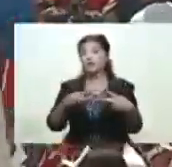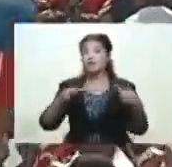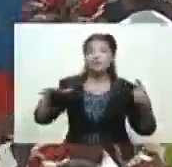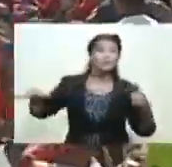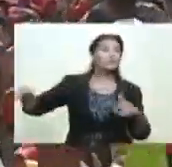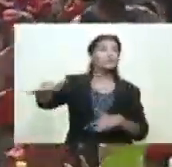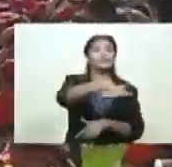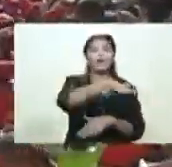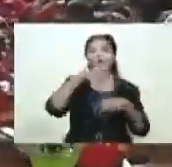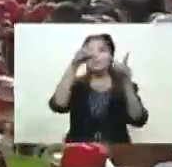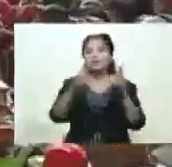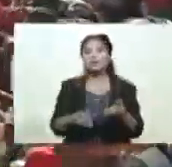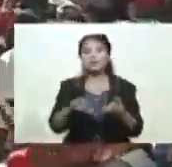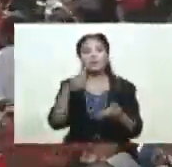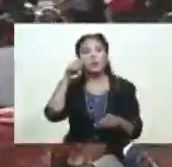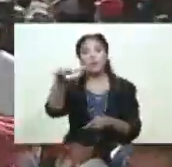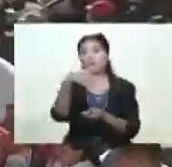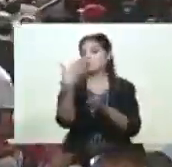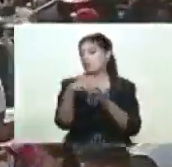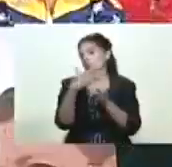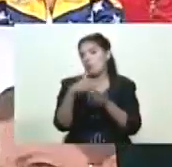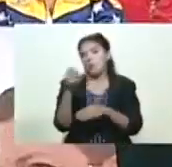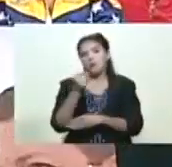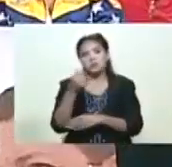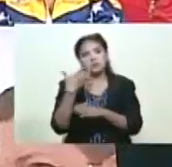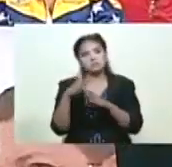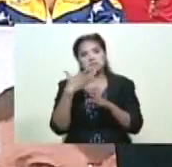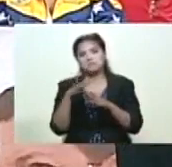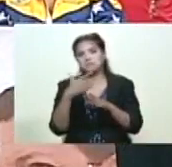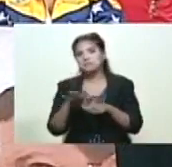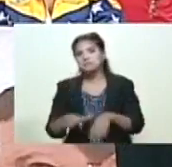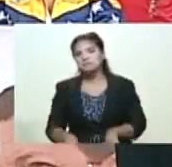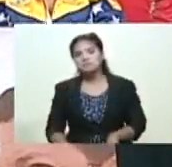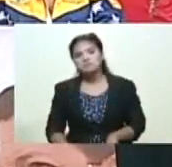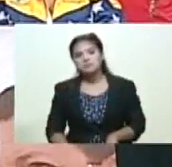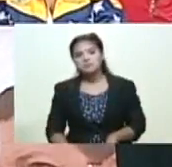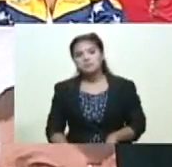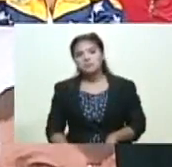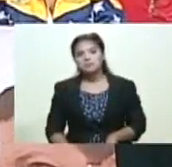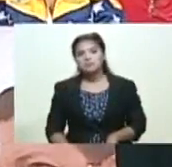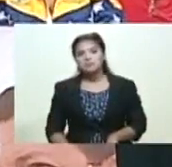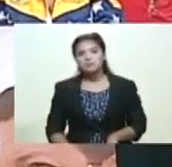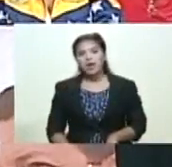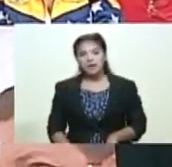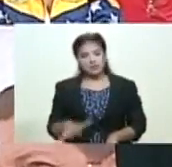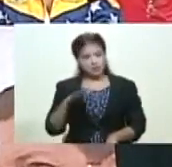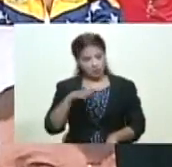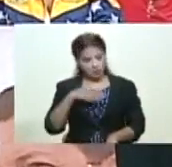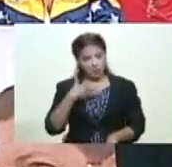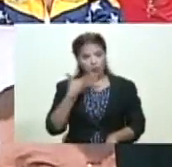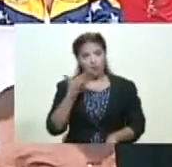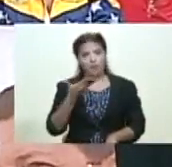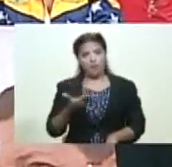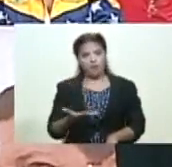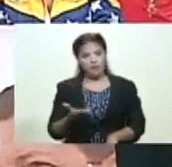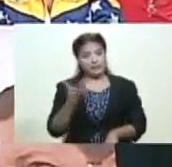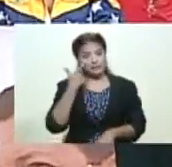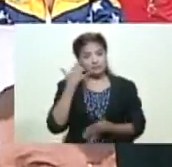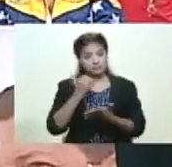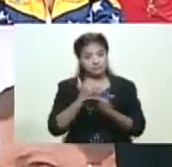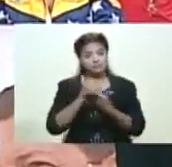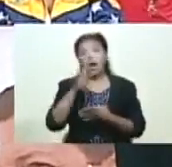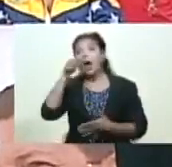popular y no importa. Se puede cuestionar